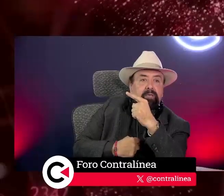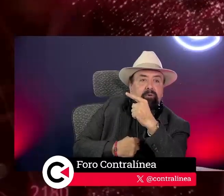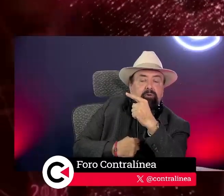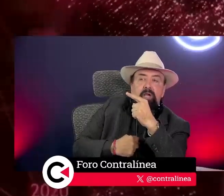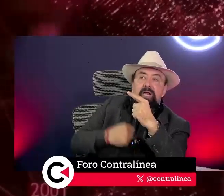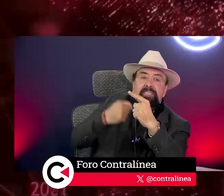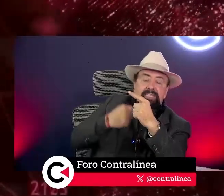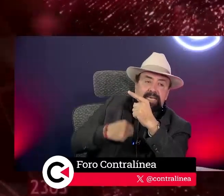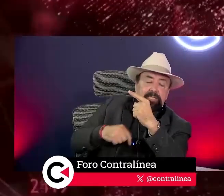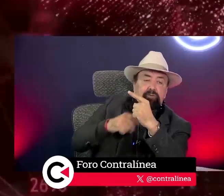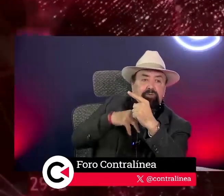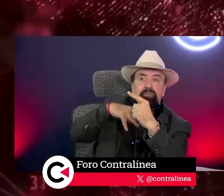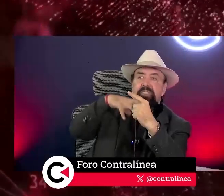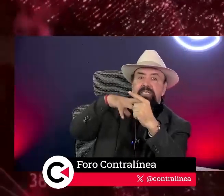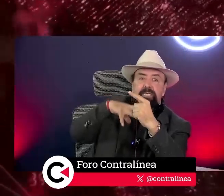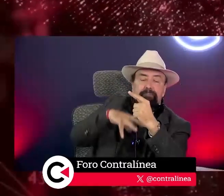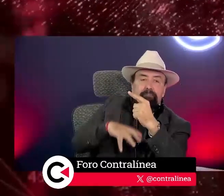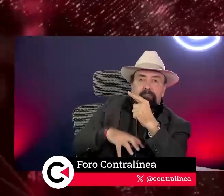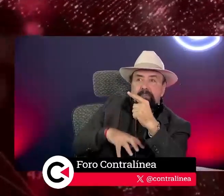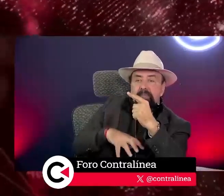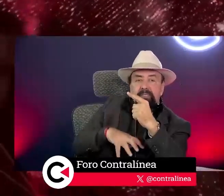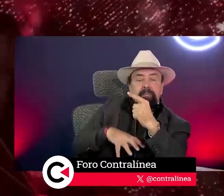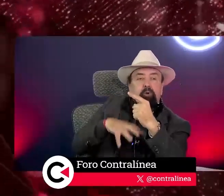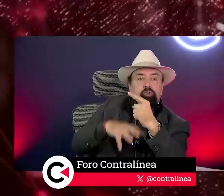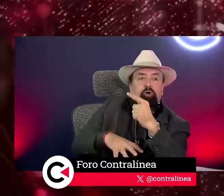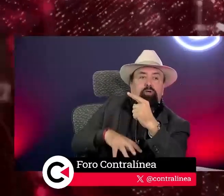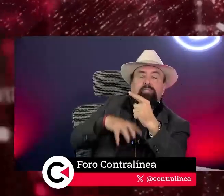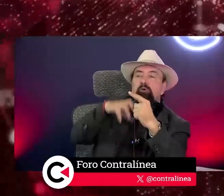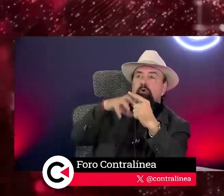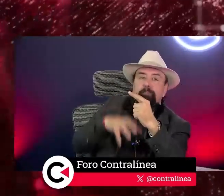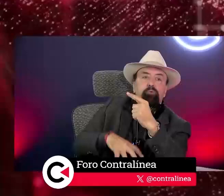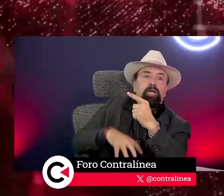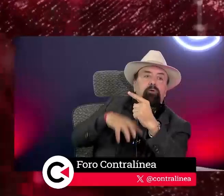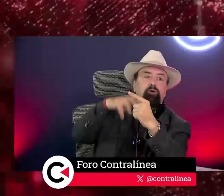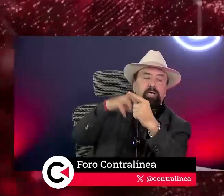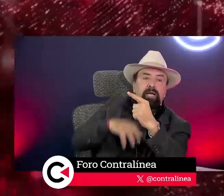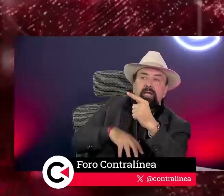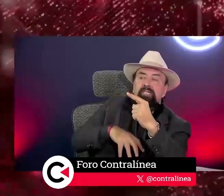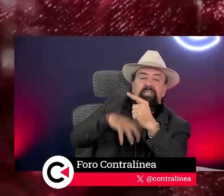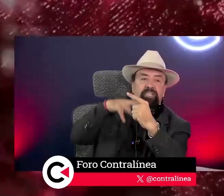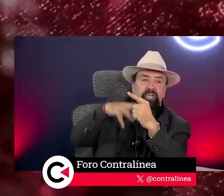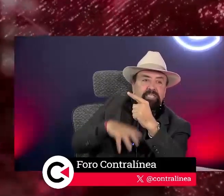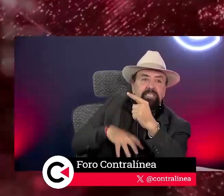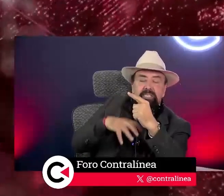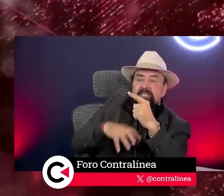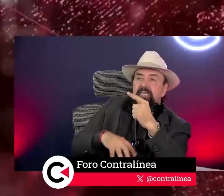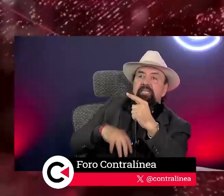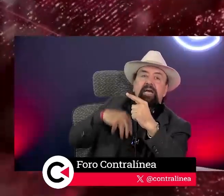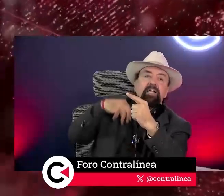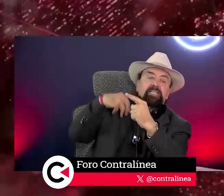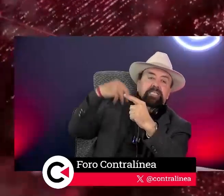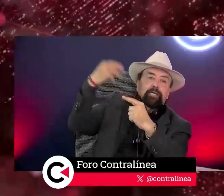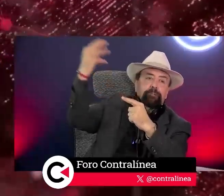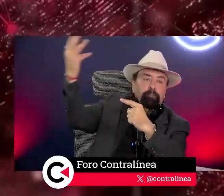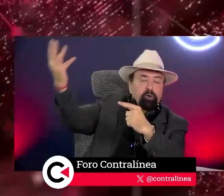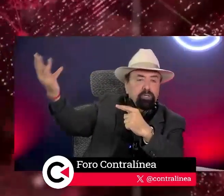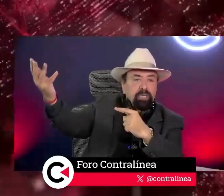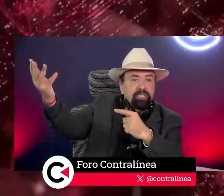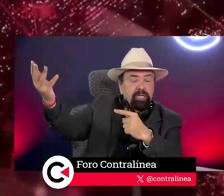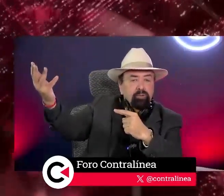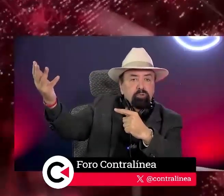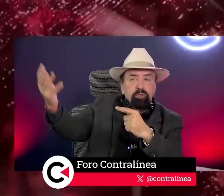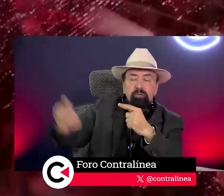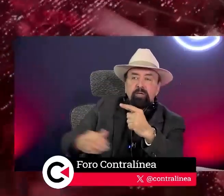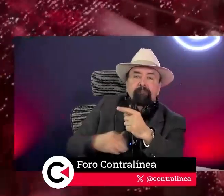pondría México. Si esas motores con computadora, si el chasis, etcétera, se